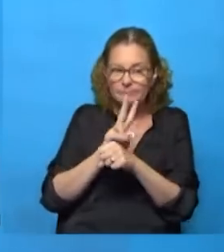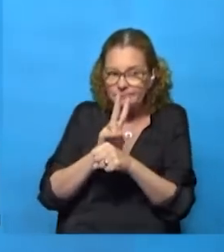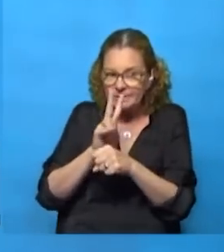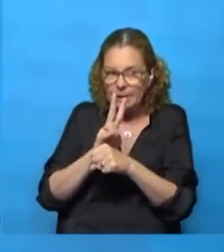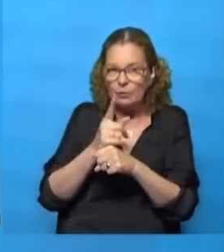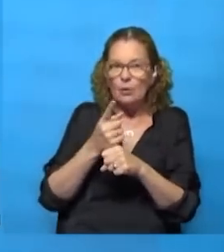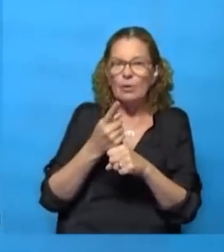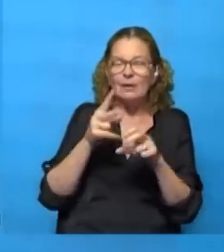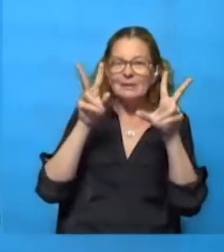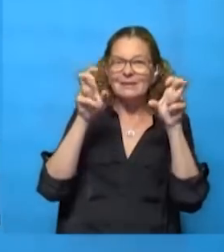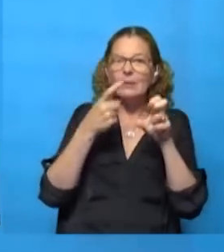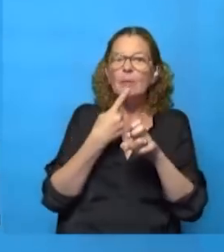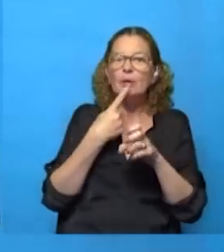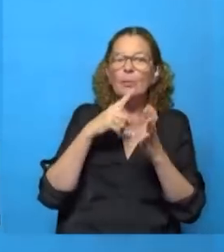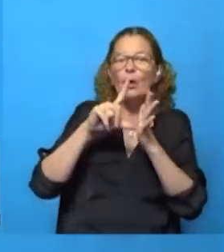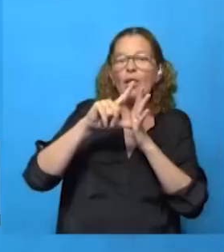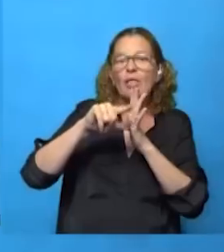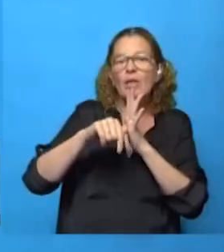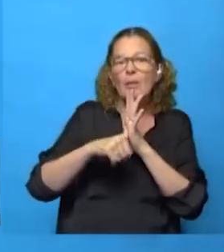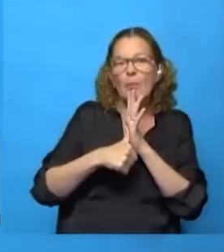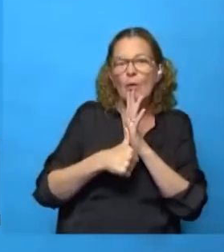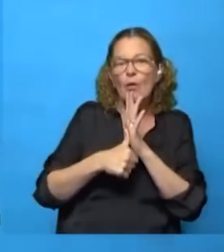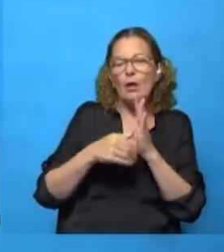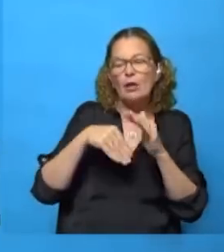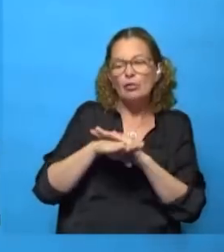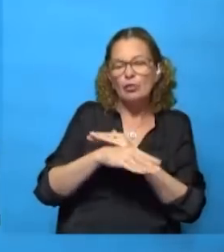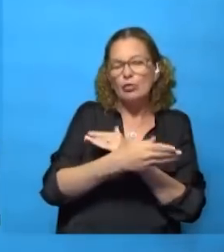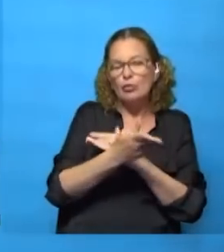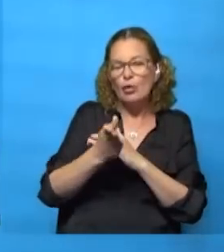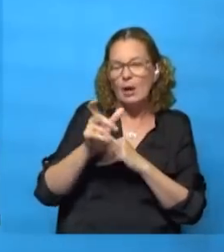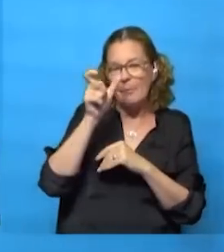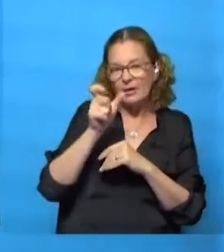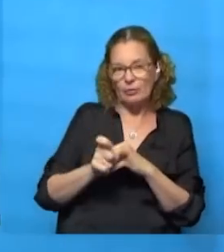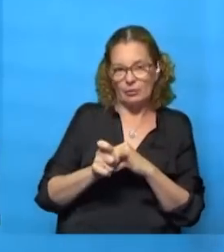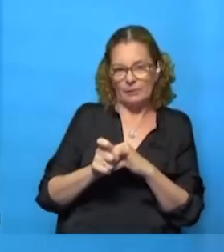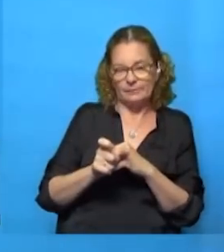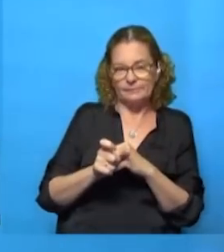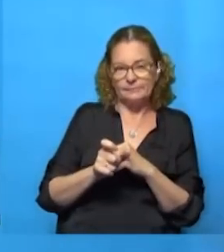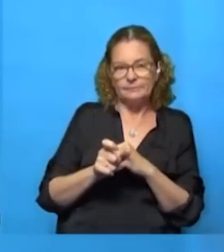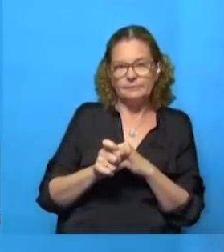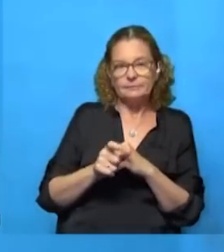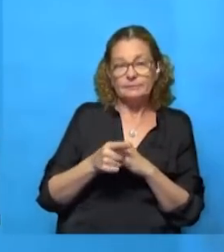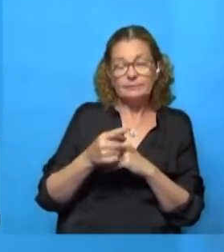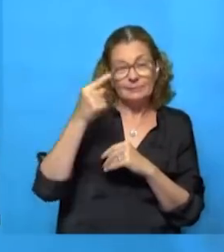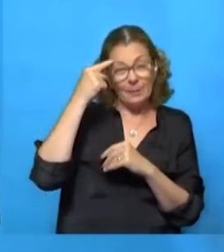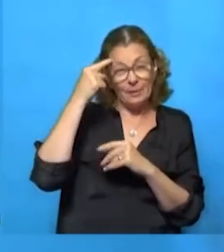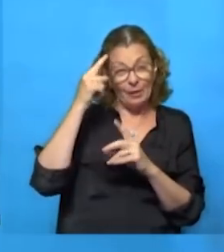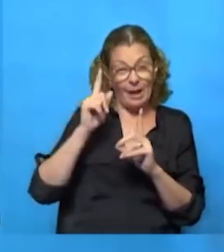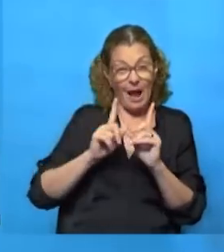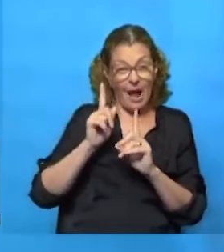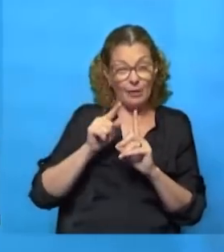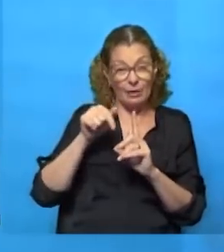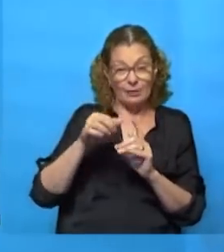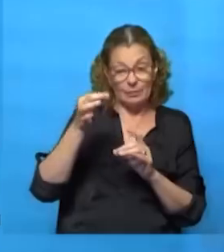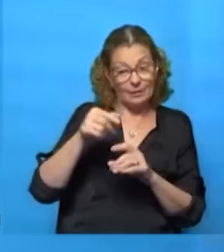de los temas políticos y demora en ir permeando en el conjunto de la población y creo que es algo que en